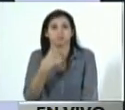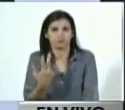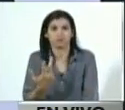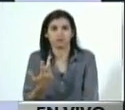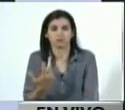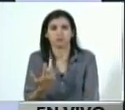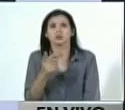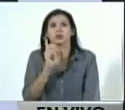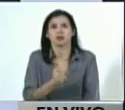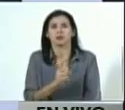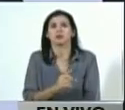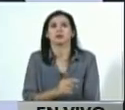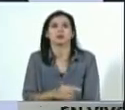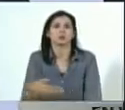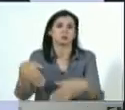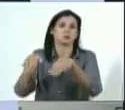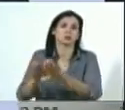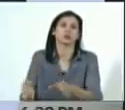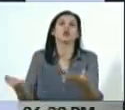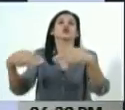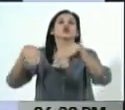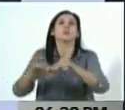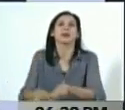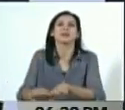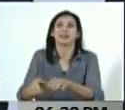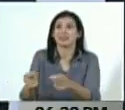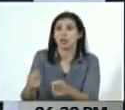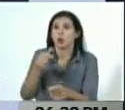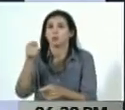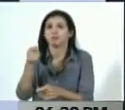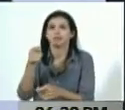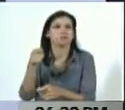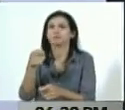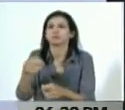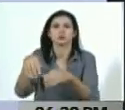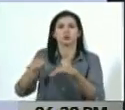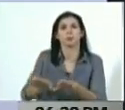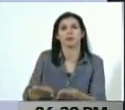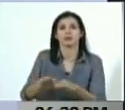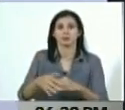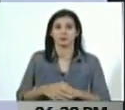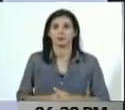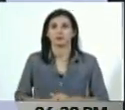Y tuvieron que cancelar inversiones en todas partes del mundo.